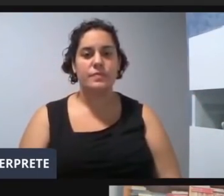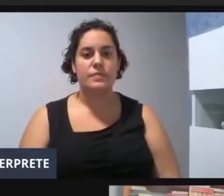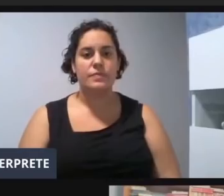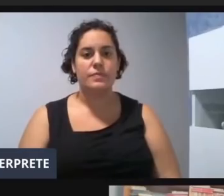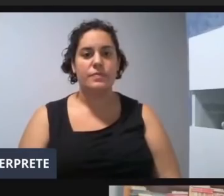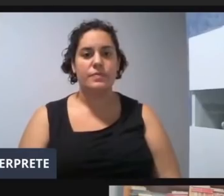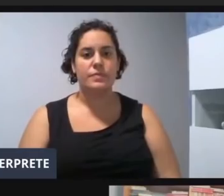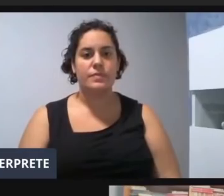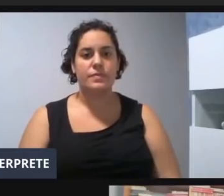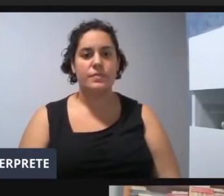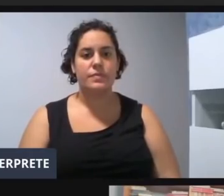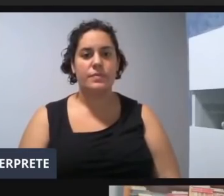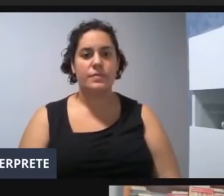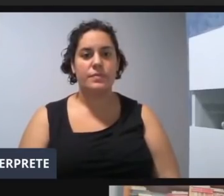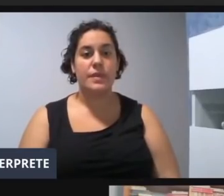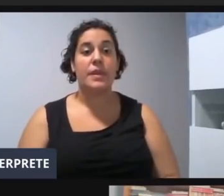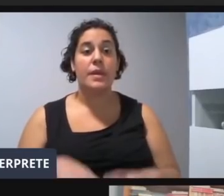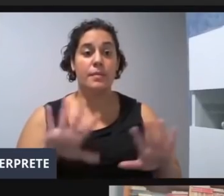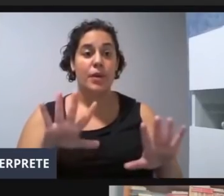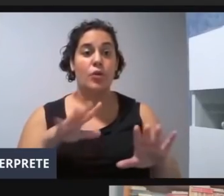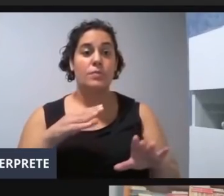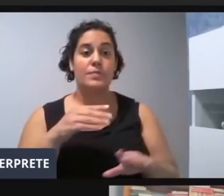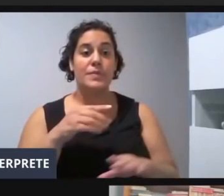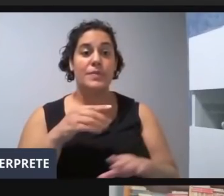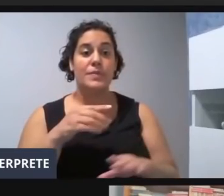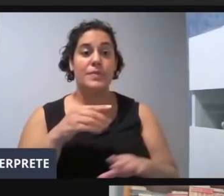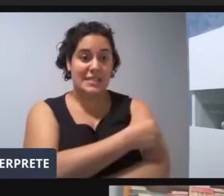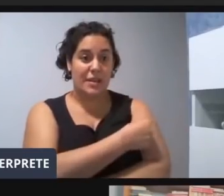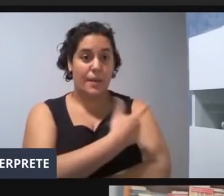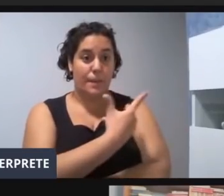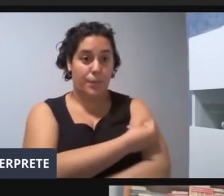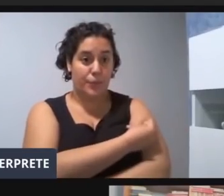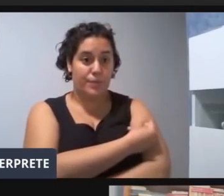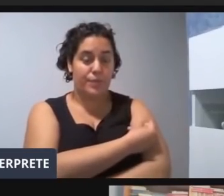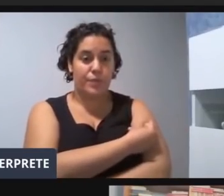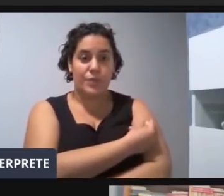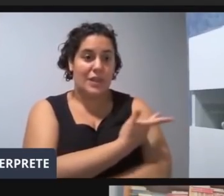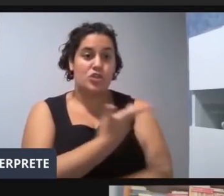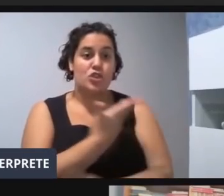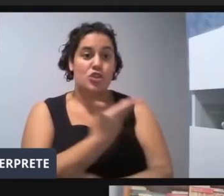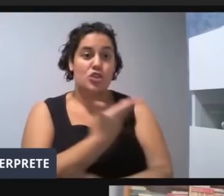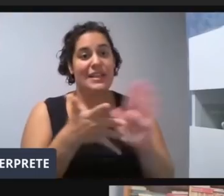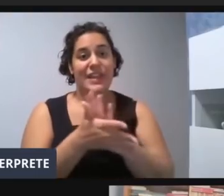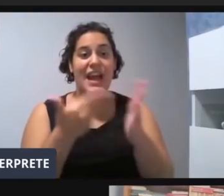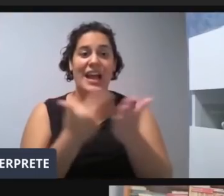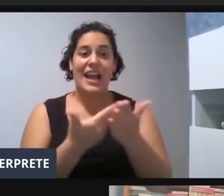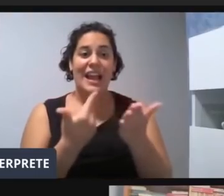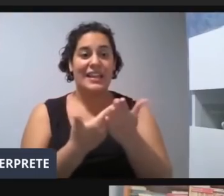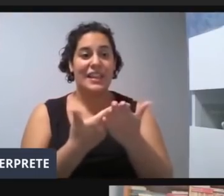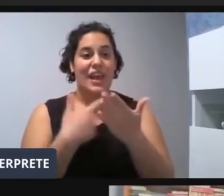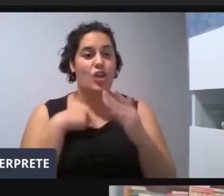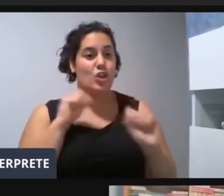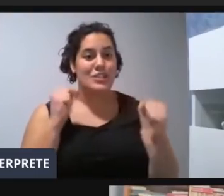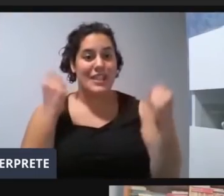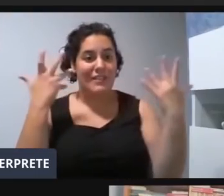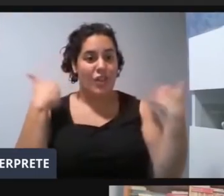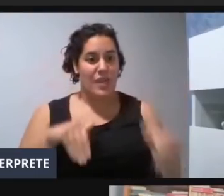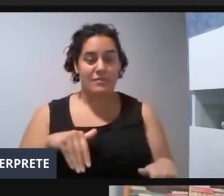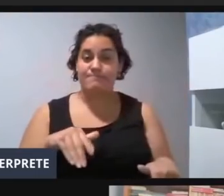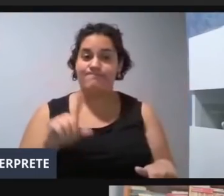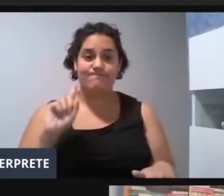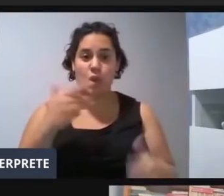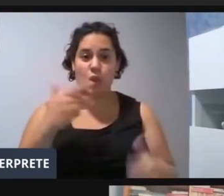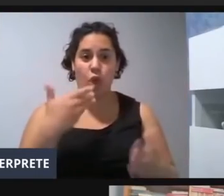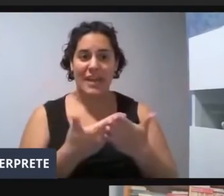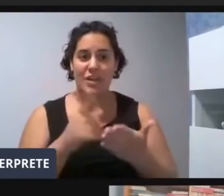nada. Desde Sanidad siempre han dicho, tendremos las dosis de vacunas, pero solo las usaremos si las agencias